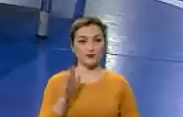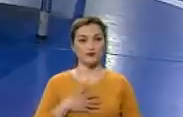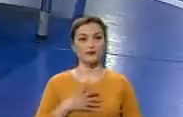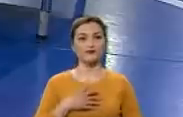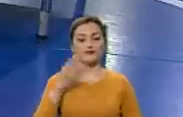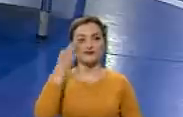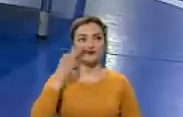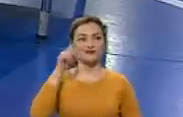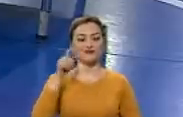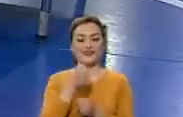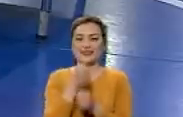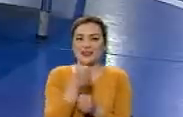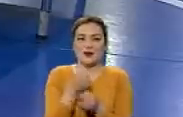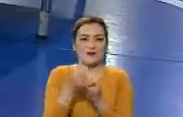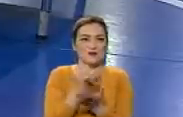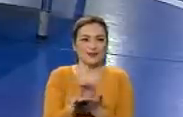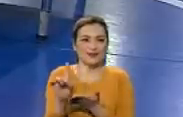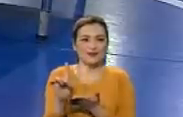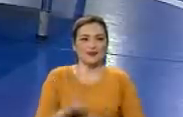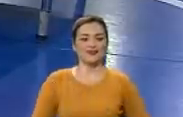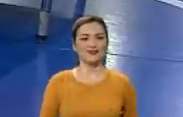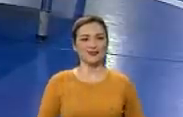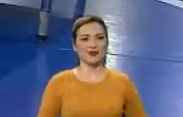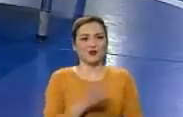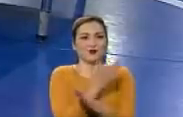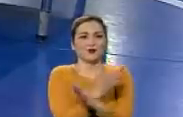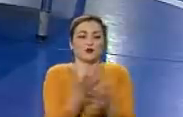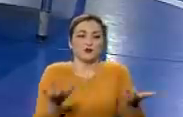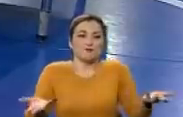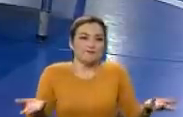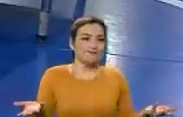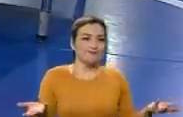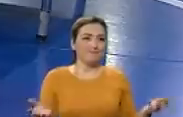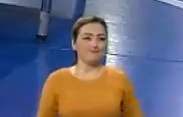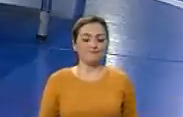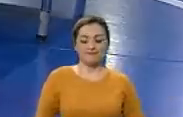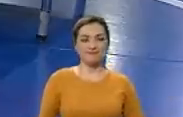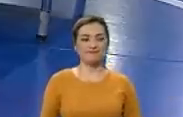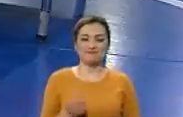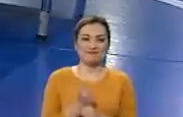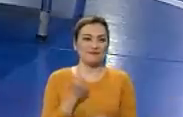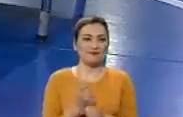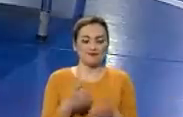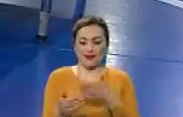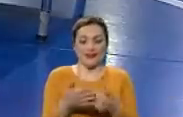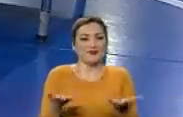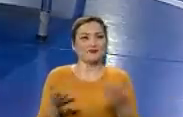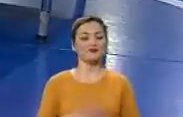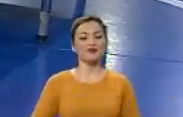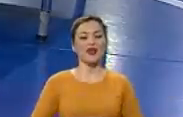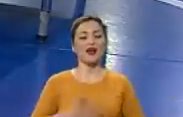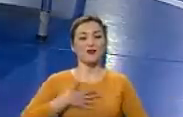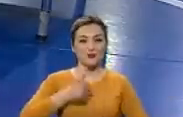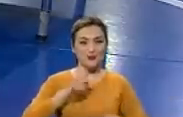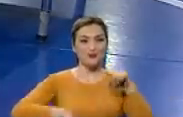ni te pregunto porque te tocó trabajar. Así es. Turno es turno, hasta la hora que sea. Turno es turno. Así es. ¿Qué tal, amigos